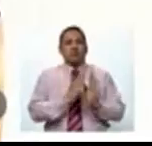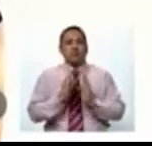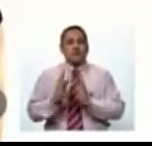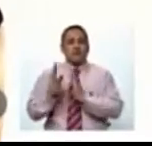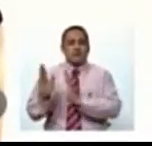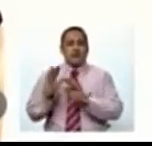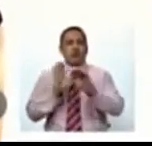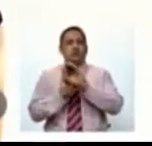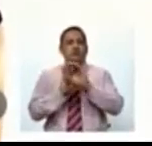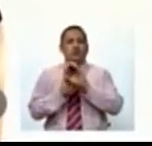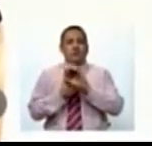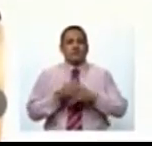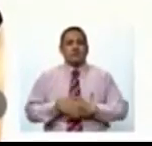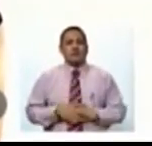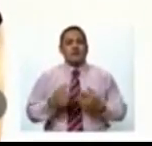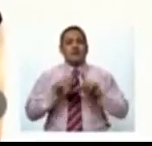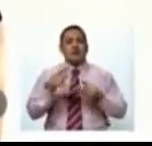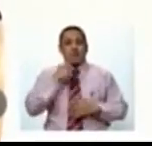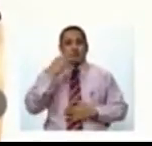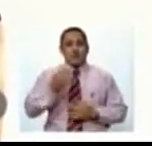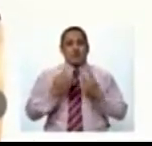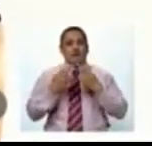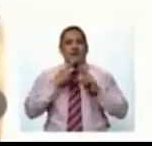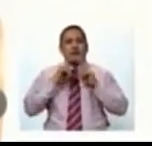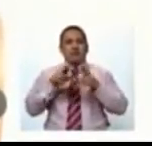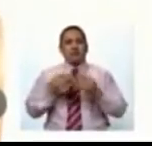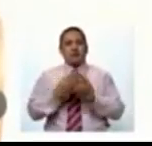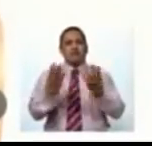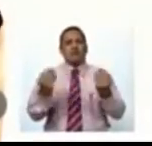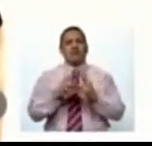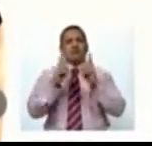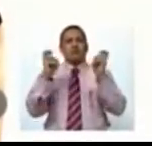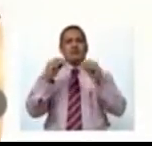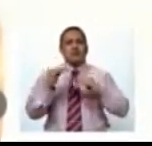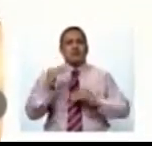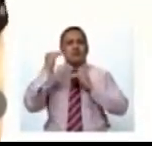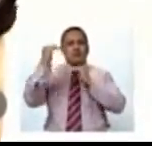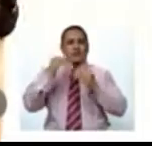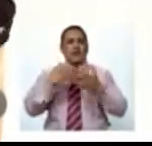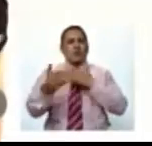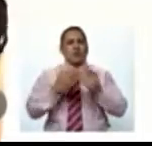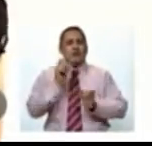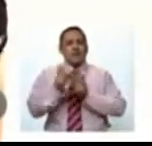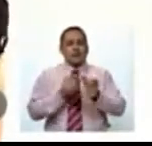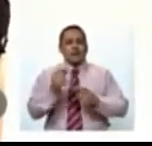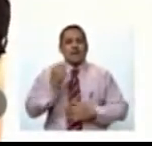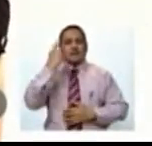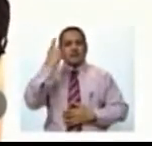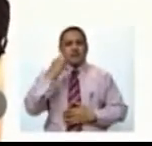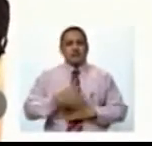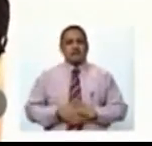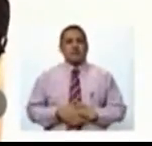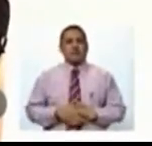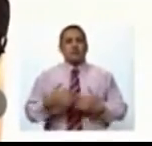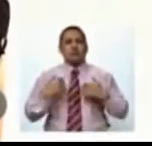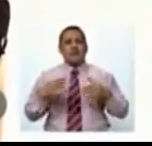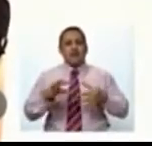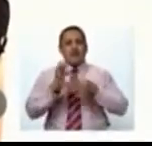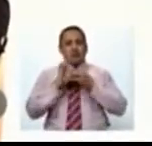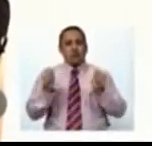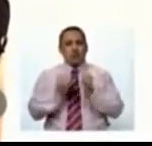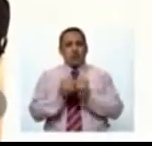procesal, constitucional, pero evidentemente responde a una secuencia muy sencilla que cualquier ciudadano lo puede entender. Nuestra relación con